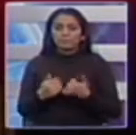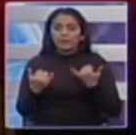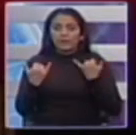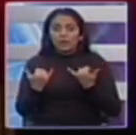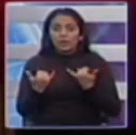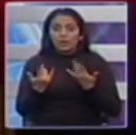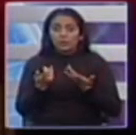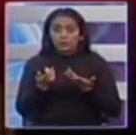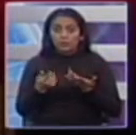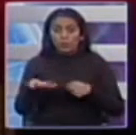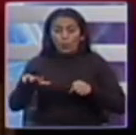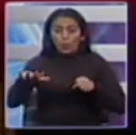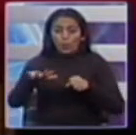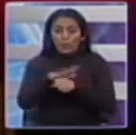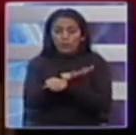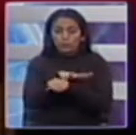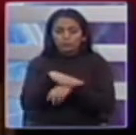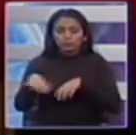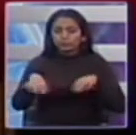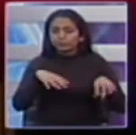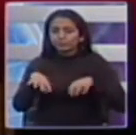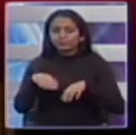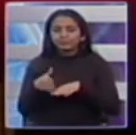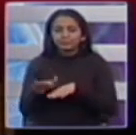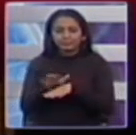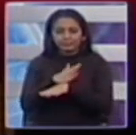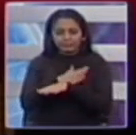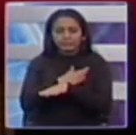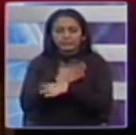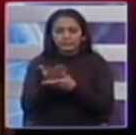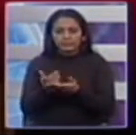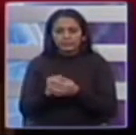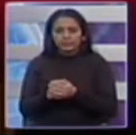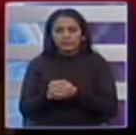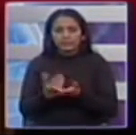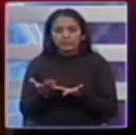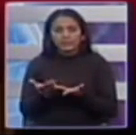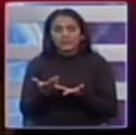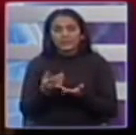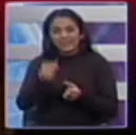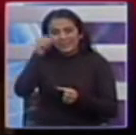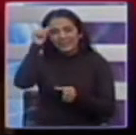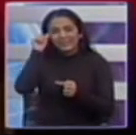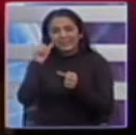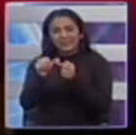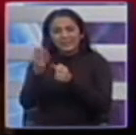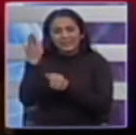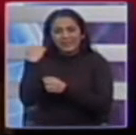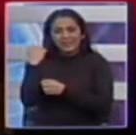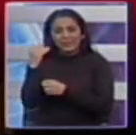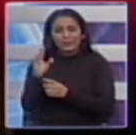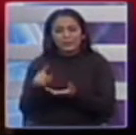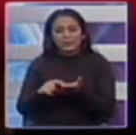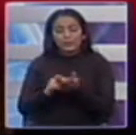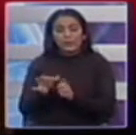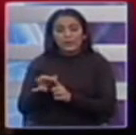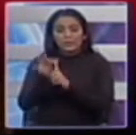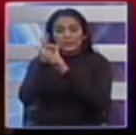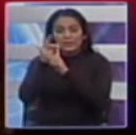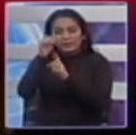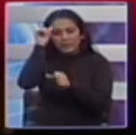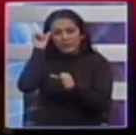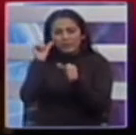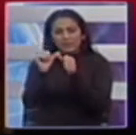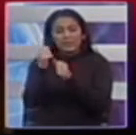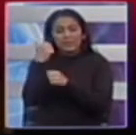la gestión de la Asamblea Nacional. En días pasados se conmemoró los 10 años de la Revolución Ciudadana, pero en el ámbito legislativo,